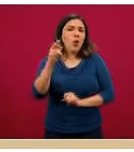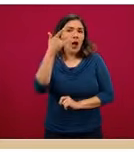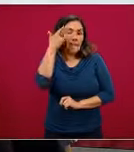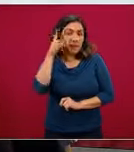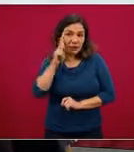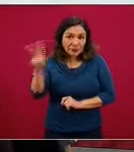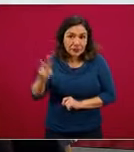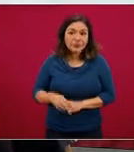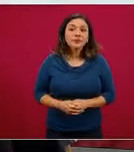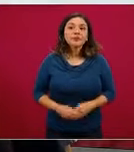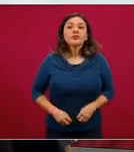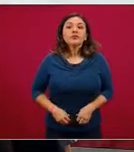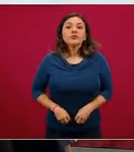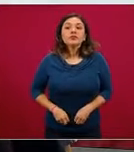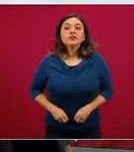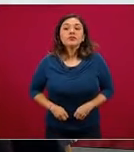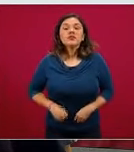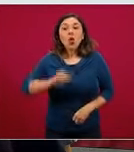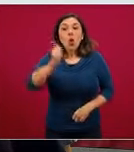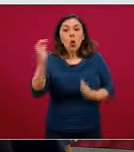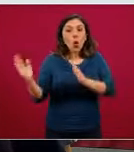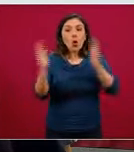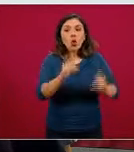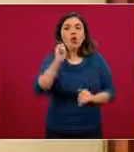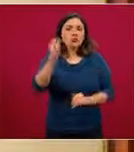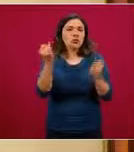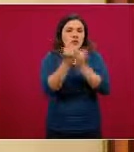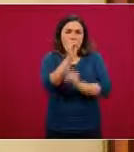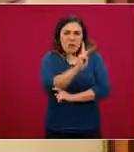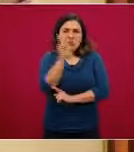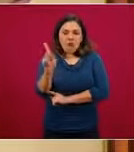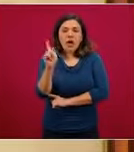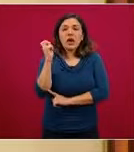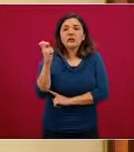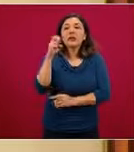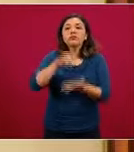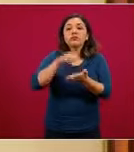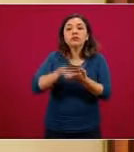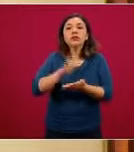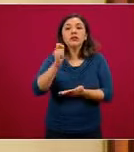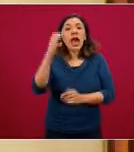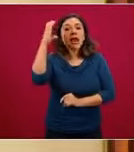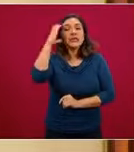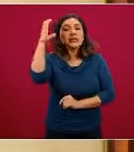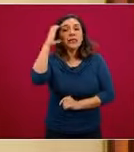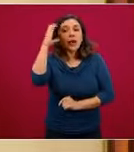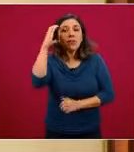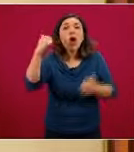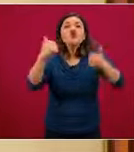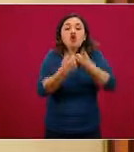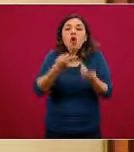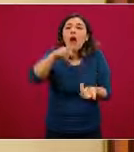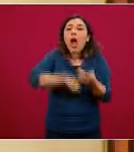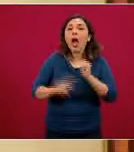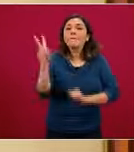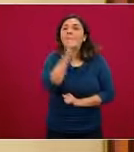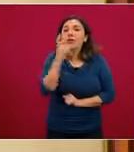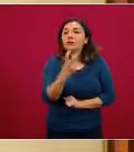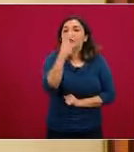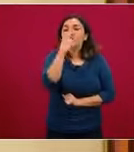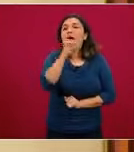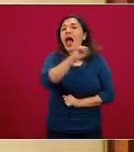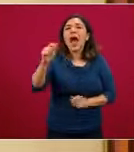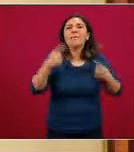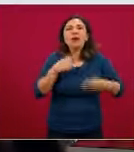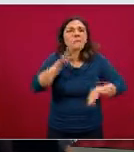la siguiente diapositiva, es una diapositiva similar, pero que registra el número de camas con ventilador, que son para los pacientes